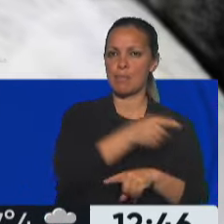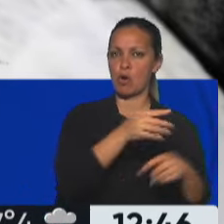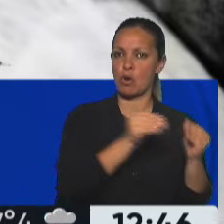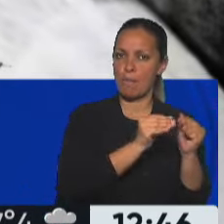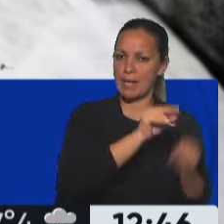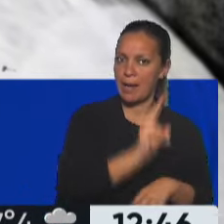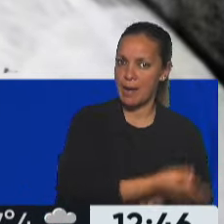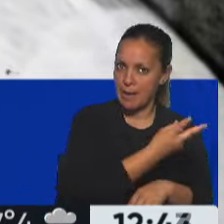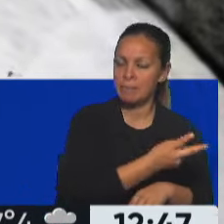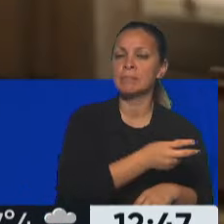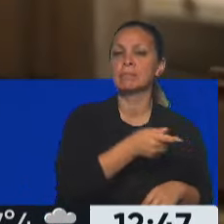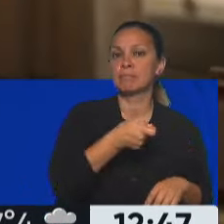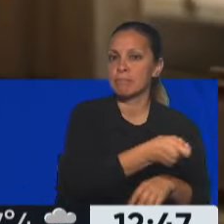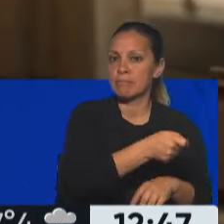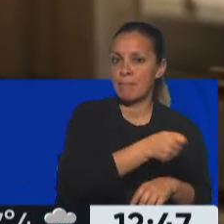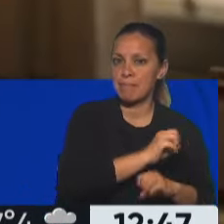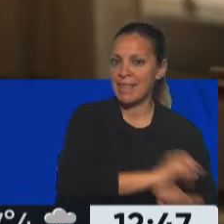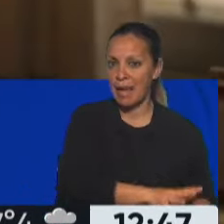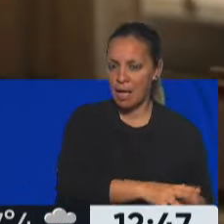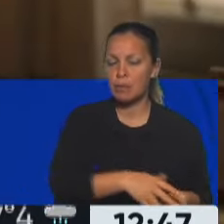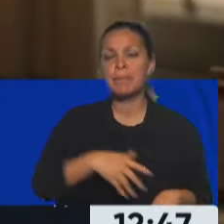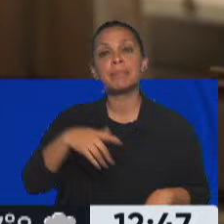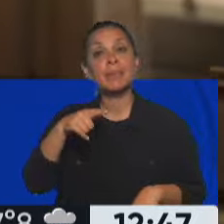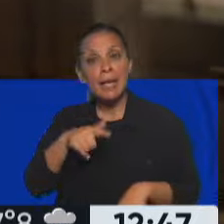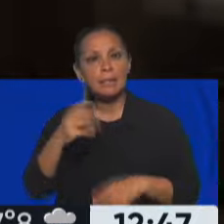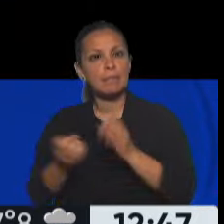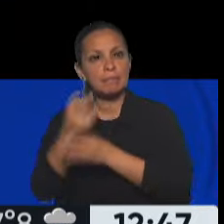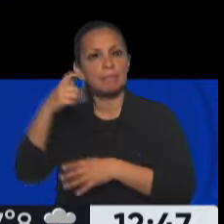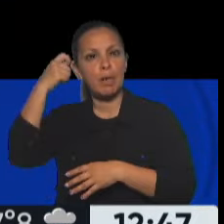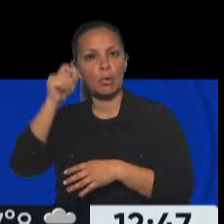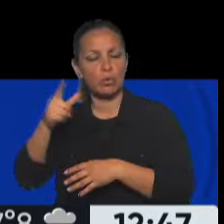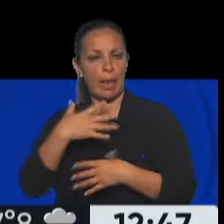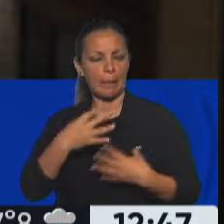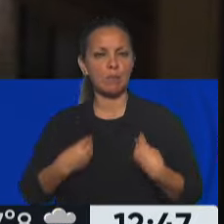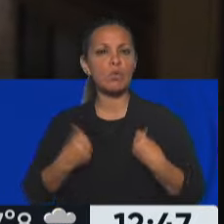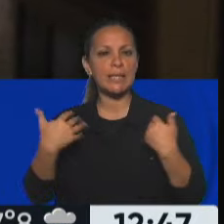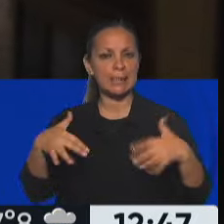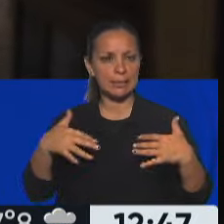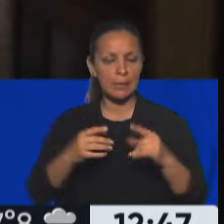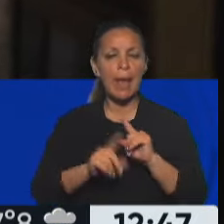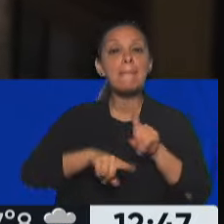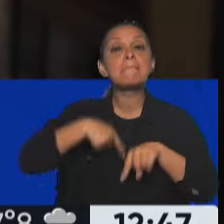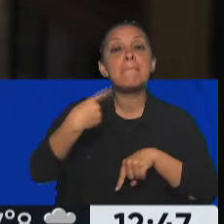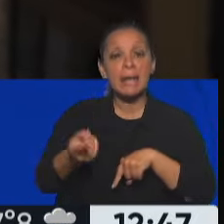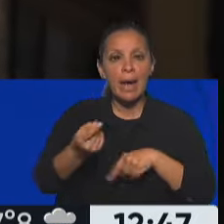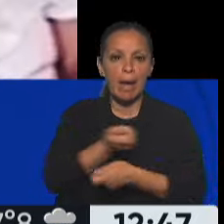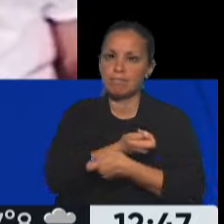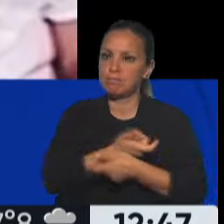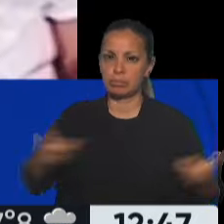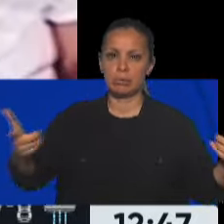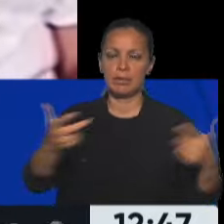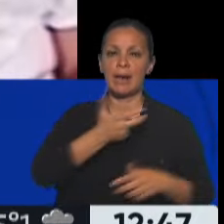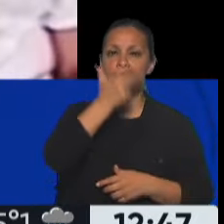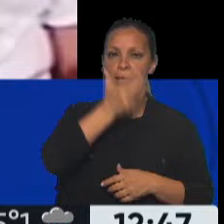dolorosa contada con extrema sensibilidad por Lorena Muñoz. Mañana se estrena, es el estreno global en Netflix